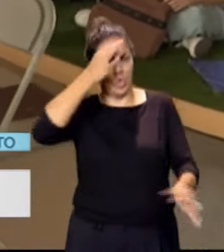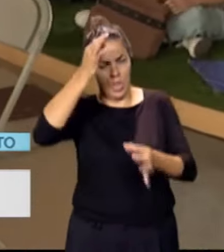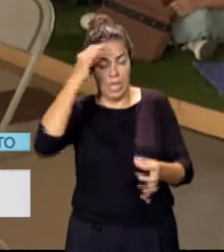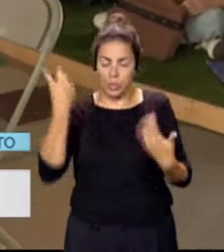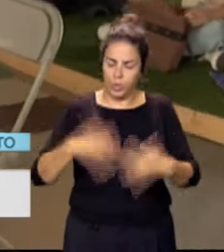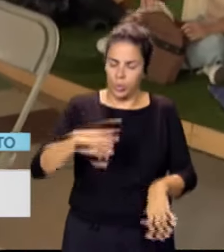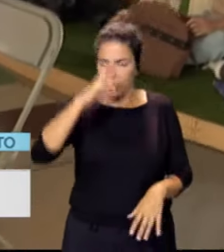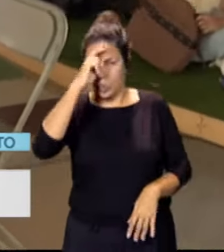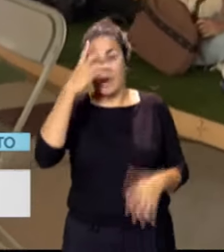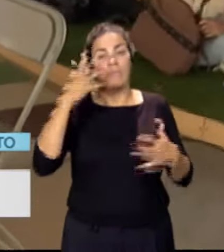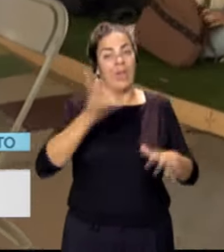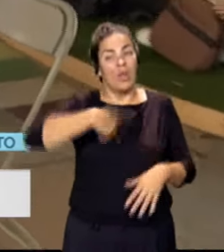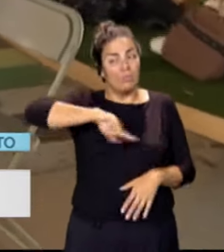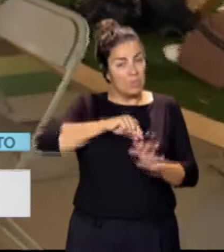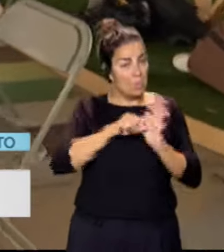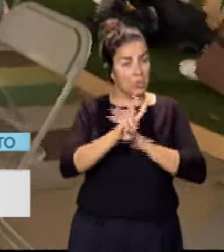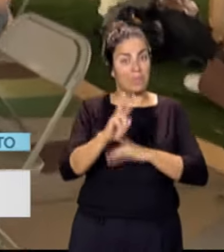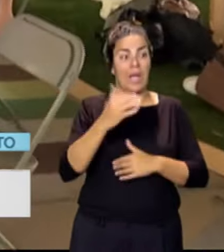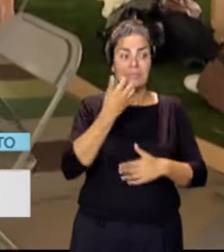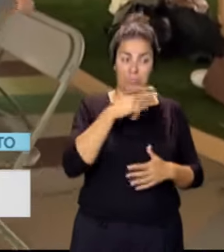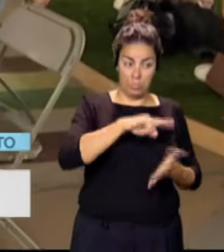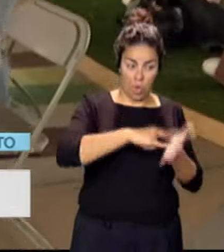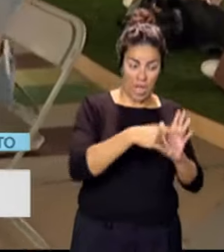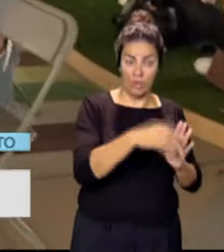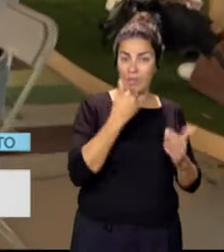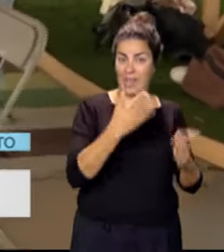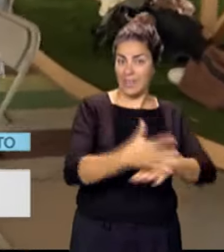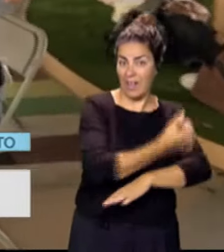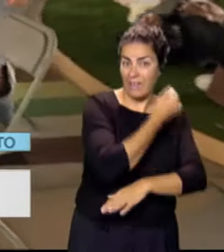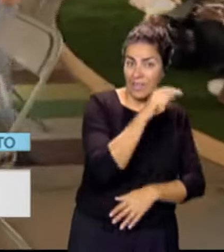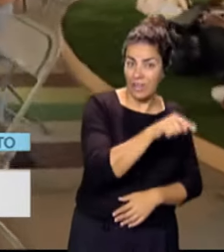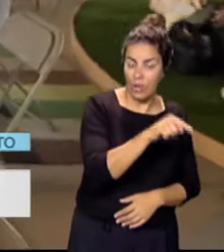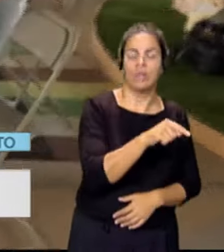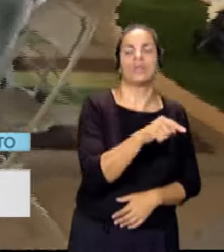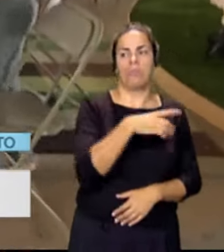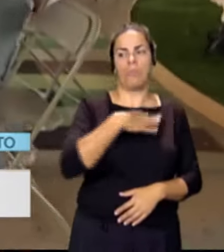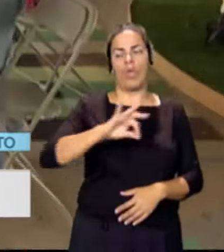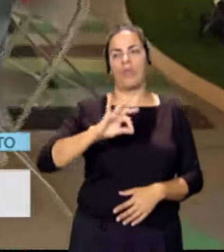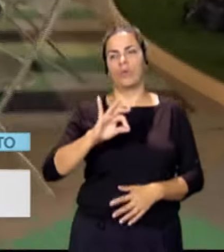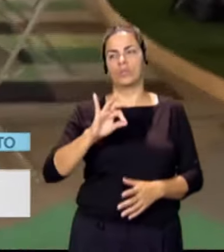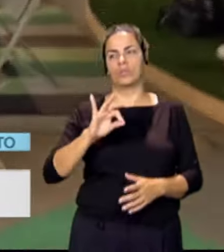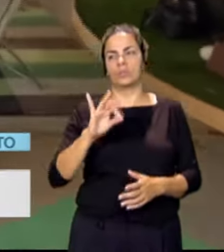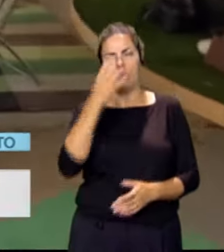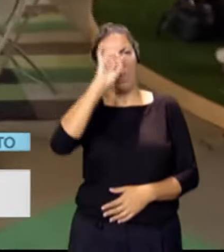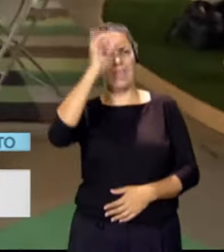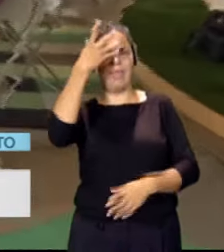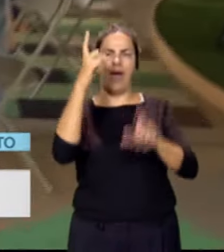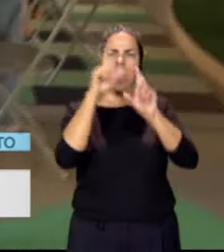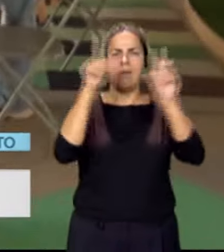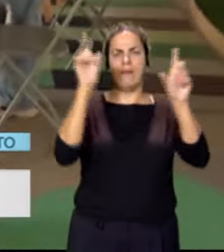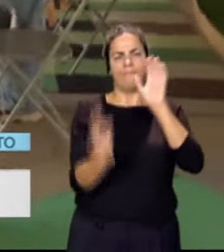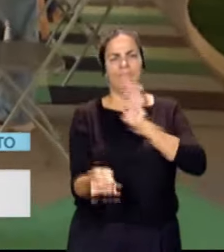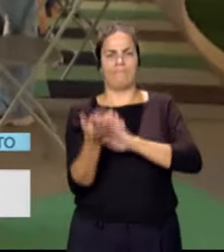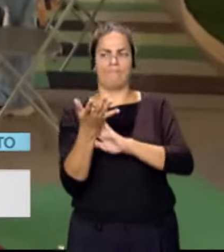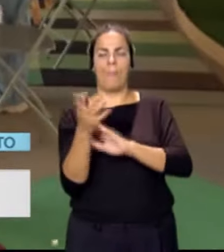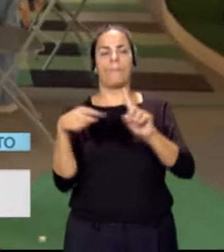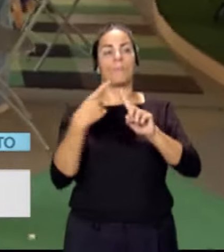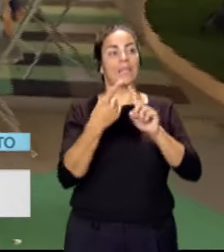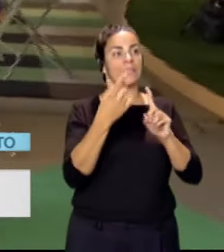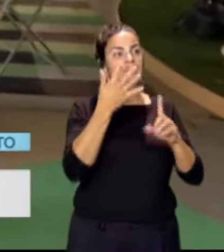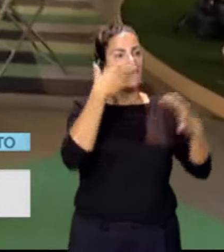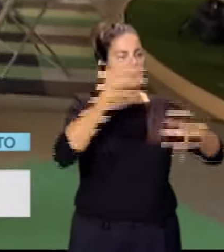que desde nuestro punto de vista con este proyecto Y gracias al Cabildo podemos de alguna manera configurar una idea empresarial una y transformar una